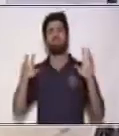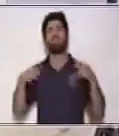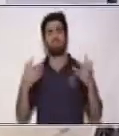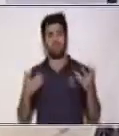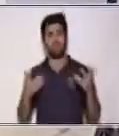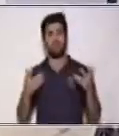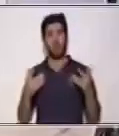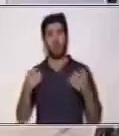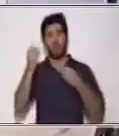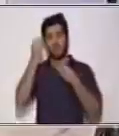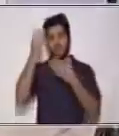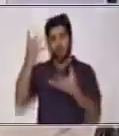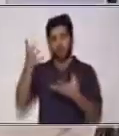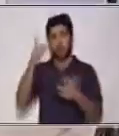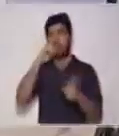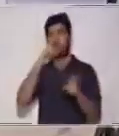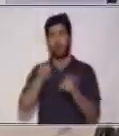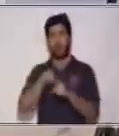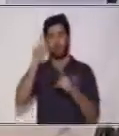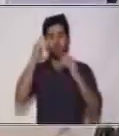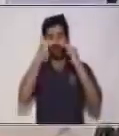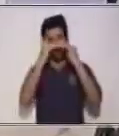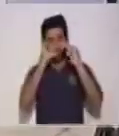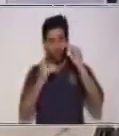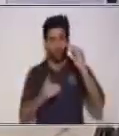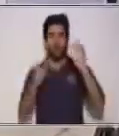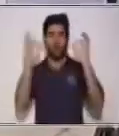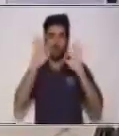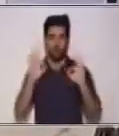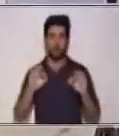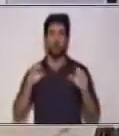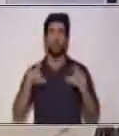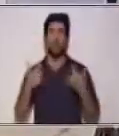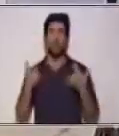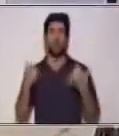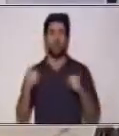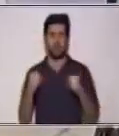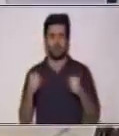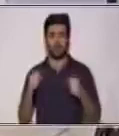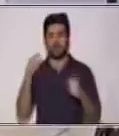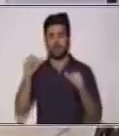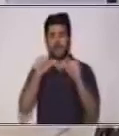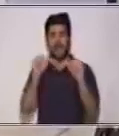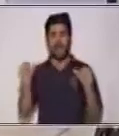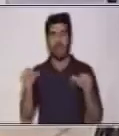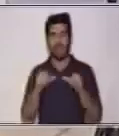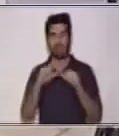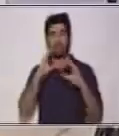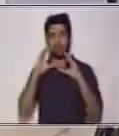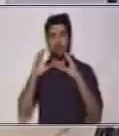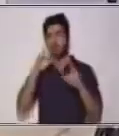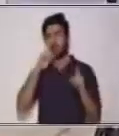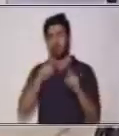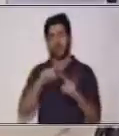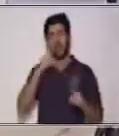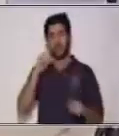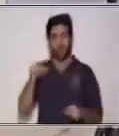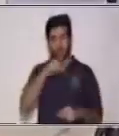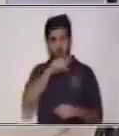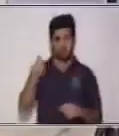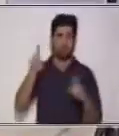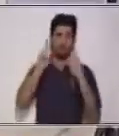tema, el informe y sus partes del área de comunicación y lenguaje. Si en casa hay una persona